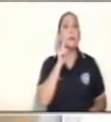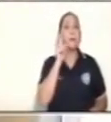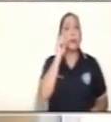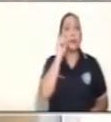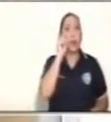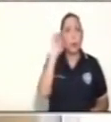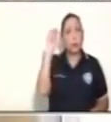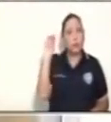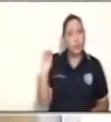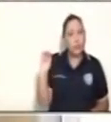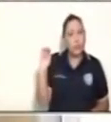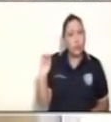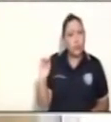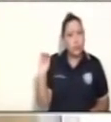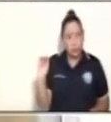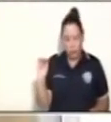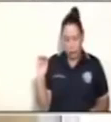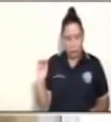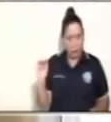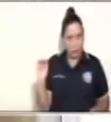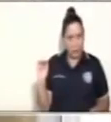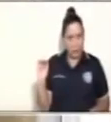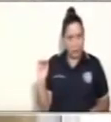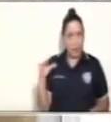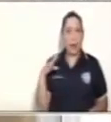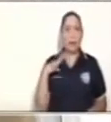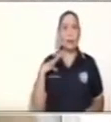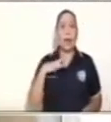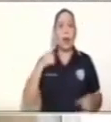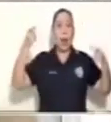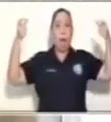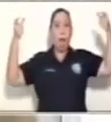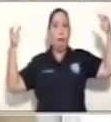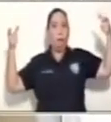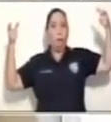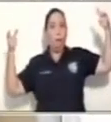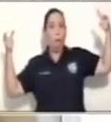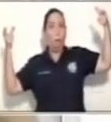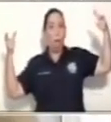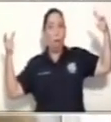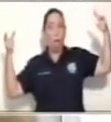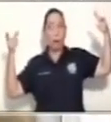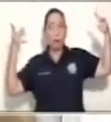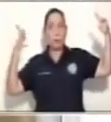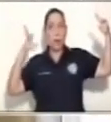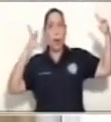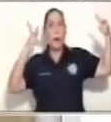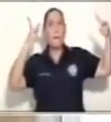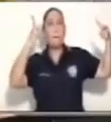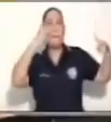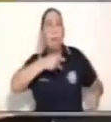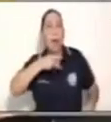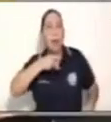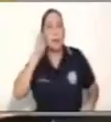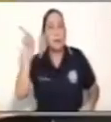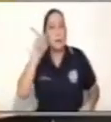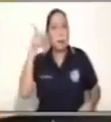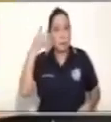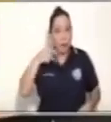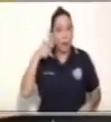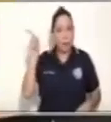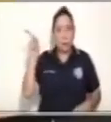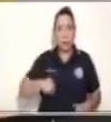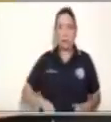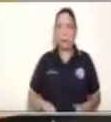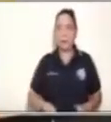pequeñito, que carga un sombrero enorme. Hagan de cuenta que es como esto, miren. Así.